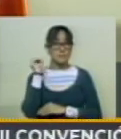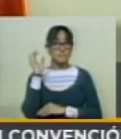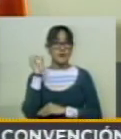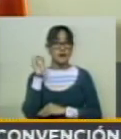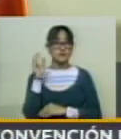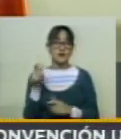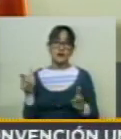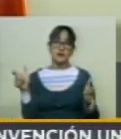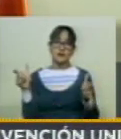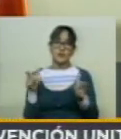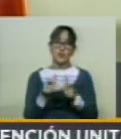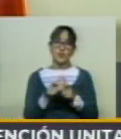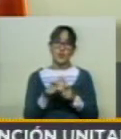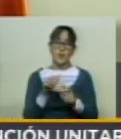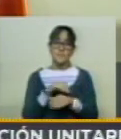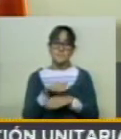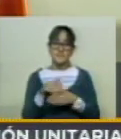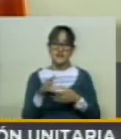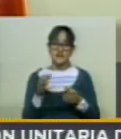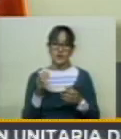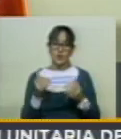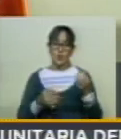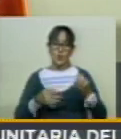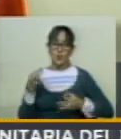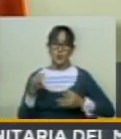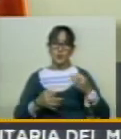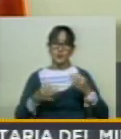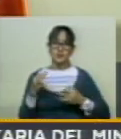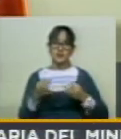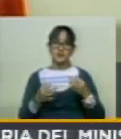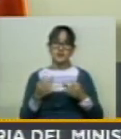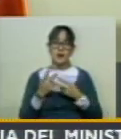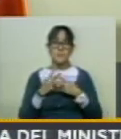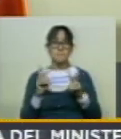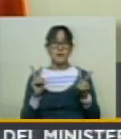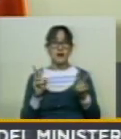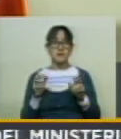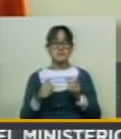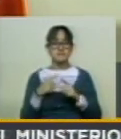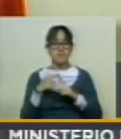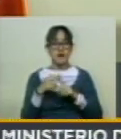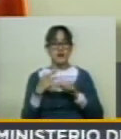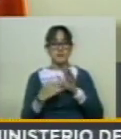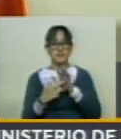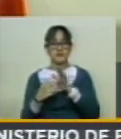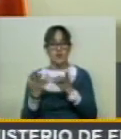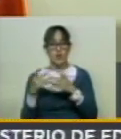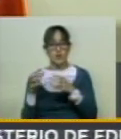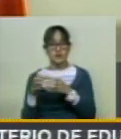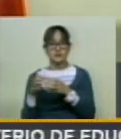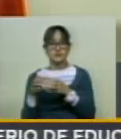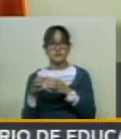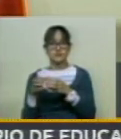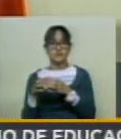una reunión con el Ministerio de Interior y Justicia y Paz y los representantes de las organizaciones